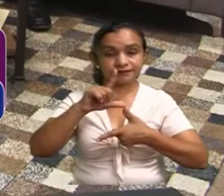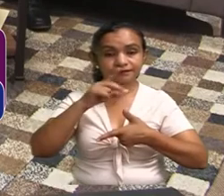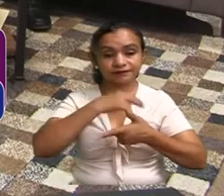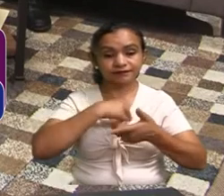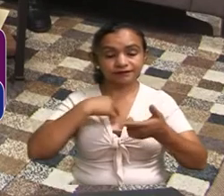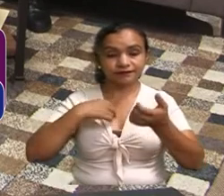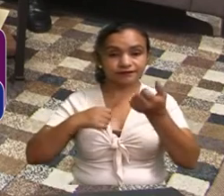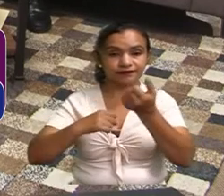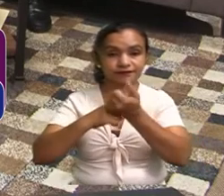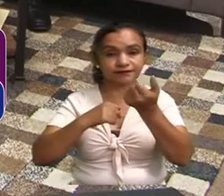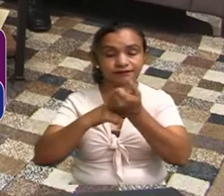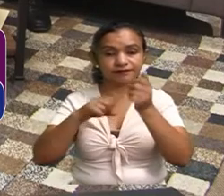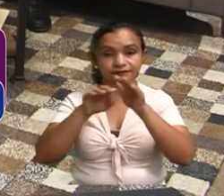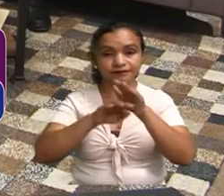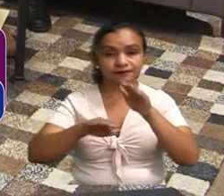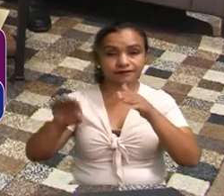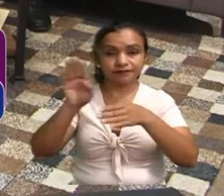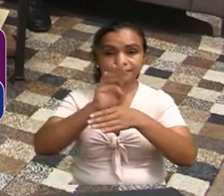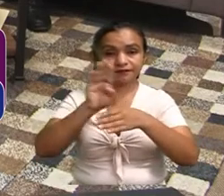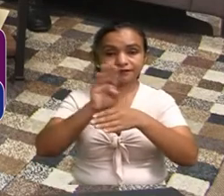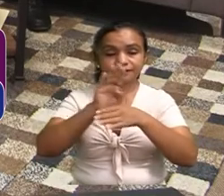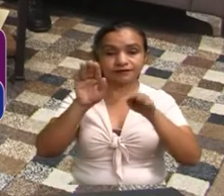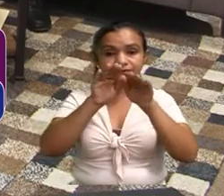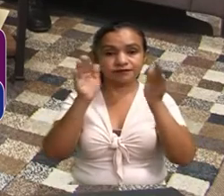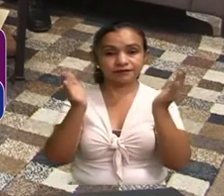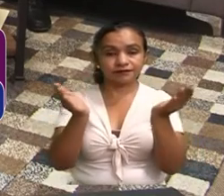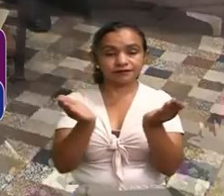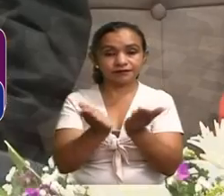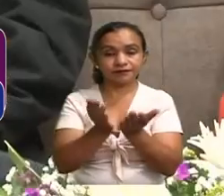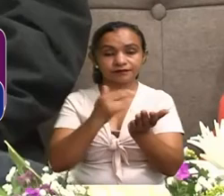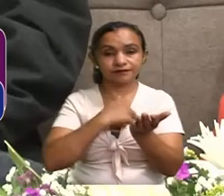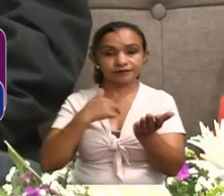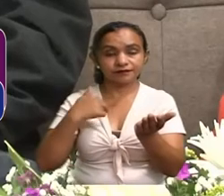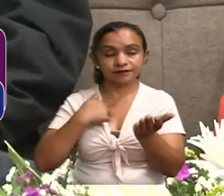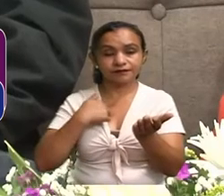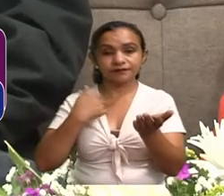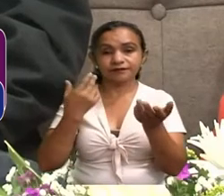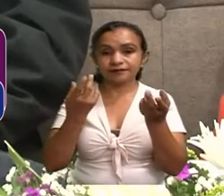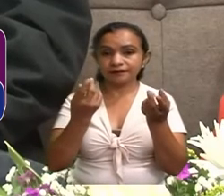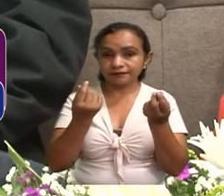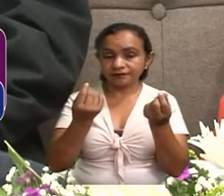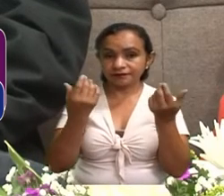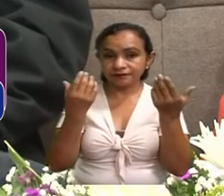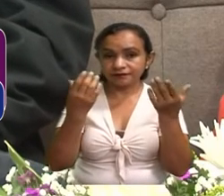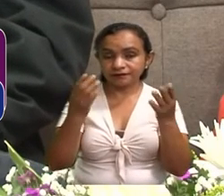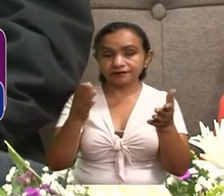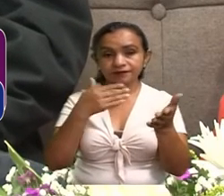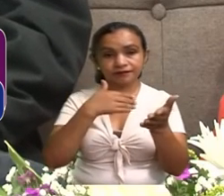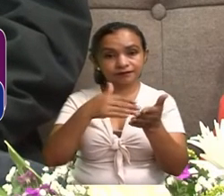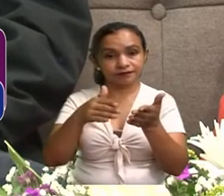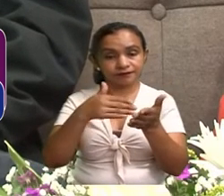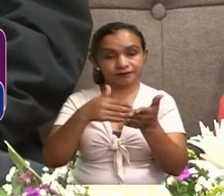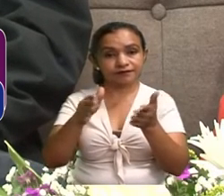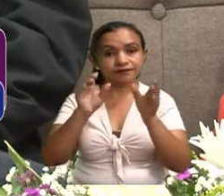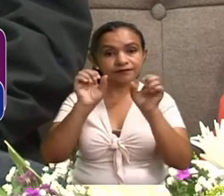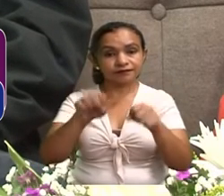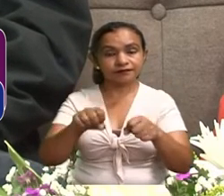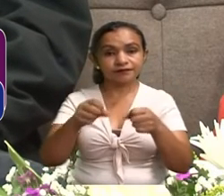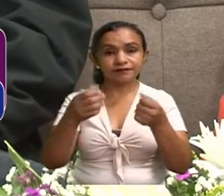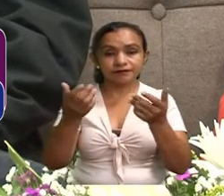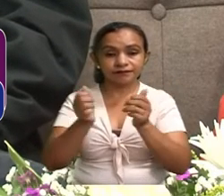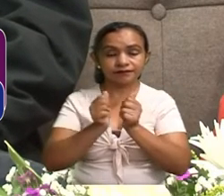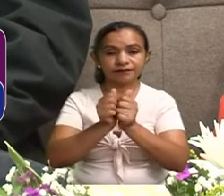pues, sobre todo del Banco Mundial, que es el que está suministrando pues los recursos y las facilidades, las posibilidades pues, para que